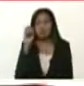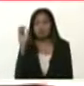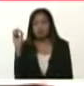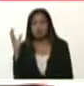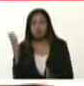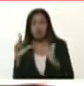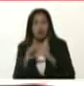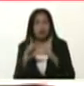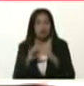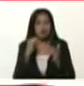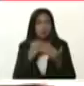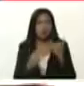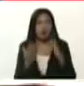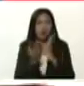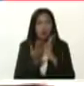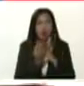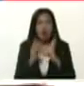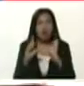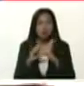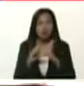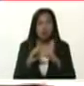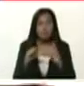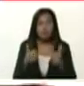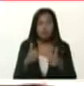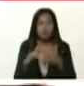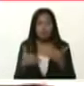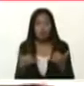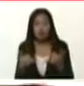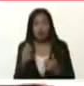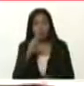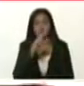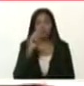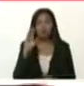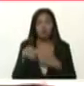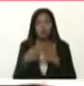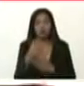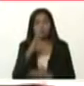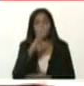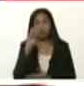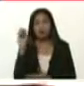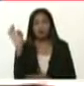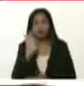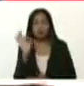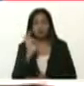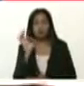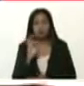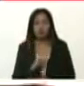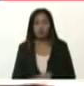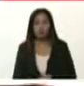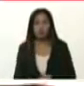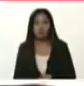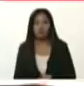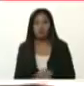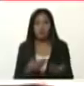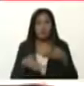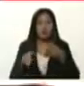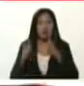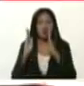Para terminar las escuelas y liceos que están empezadas y están en 30, 40%. Para